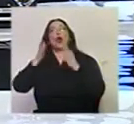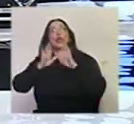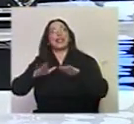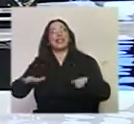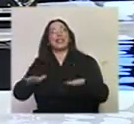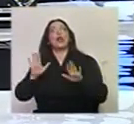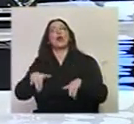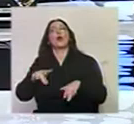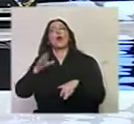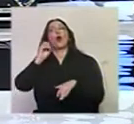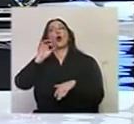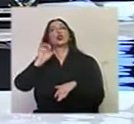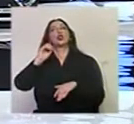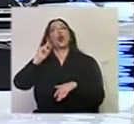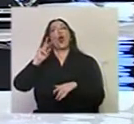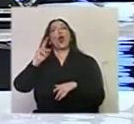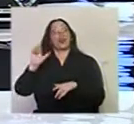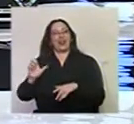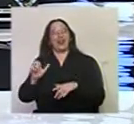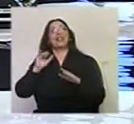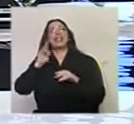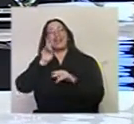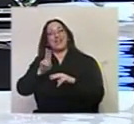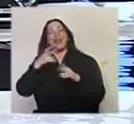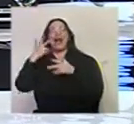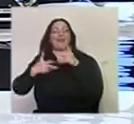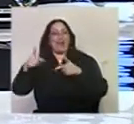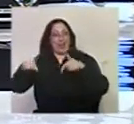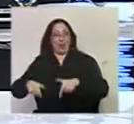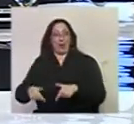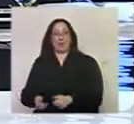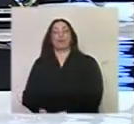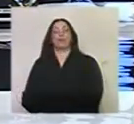que ver con lo que va a pasar mañana. Exactamente. Y que tiene que ver con lo que estamos hablando. Exacto. Lo vemos.